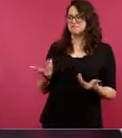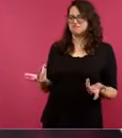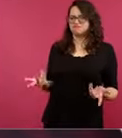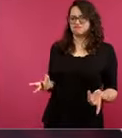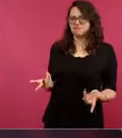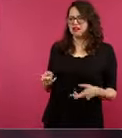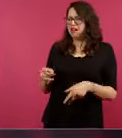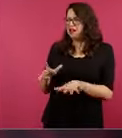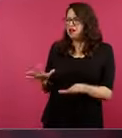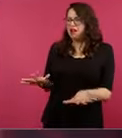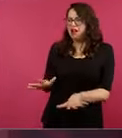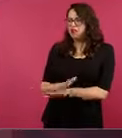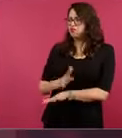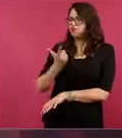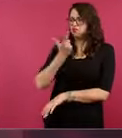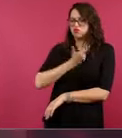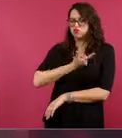reaccionan